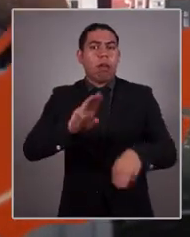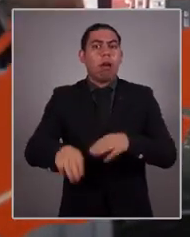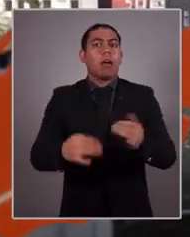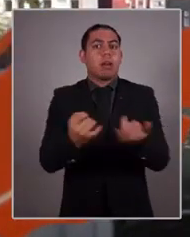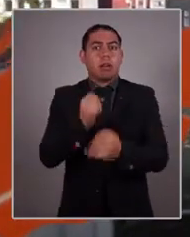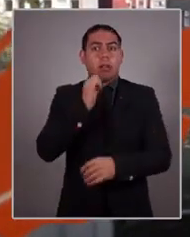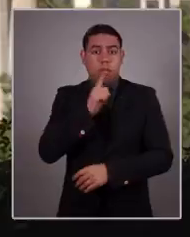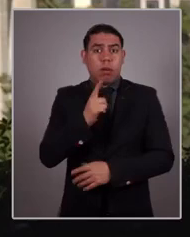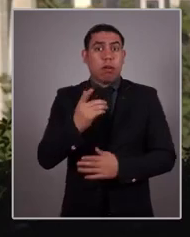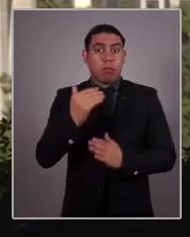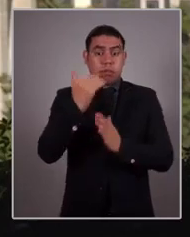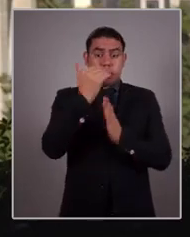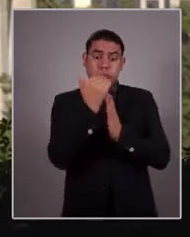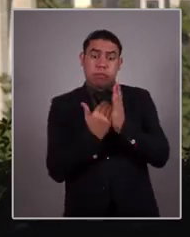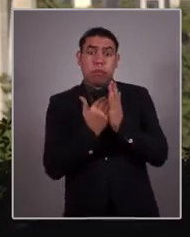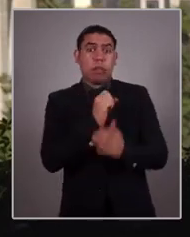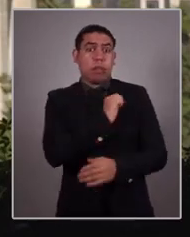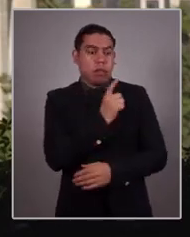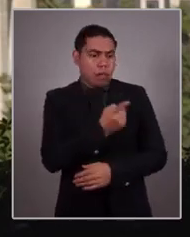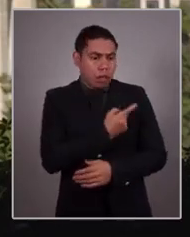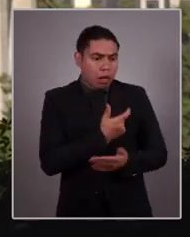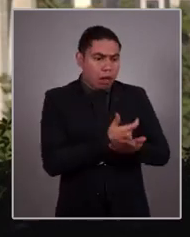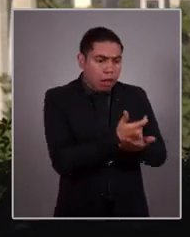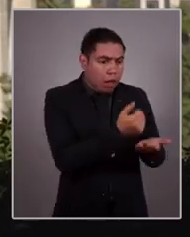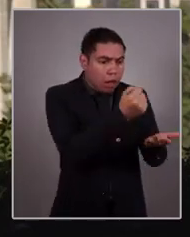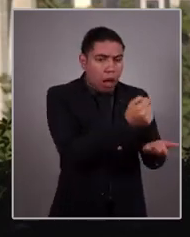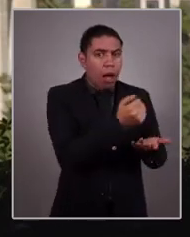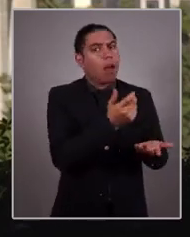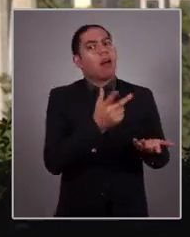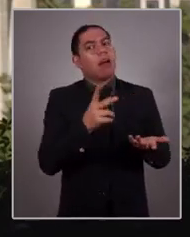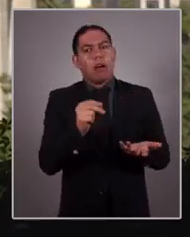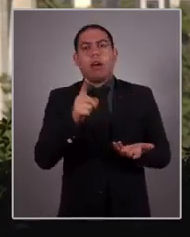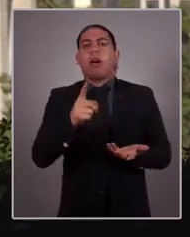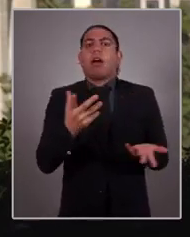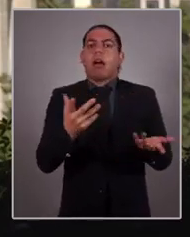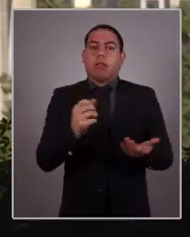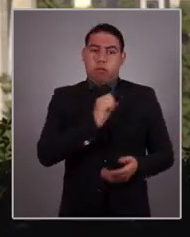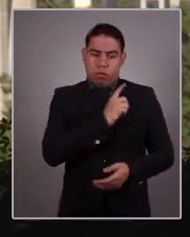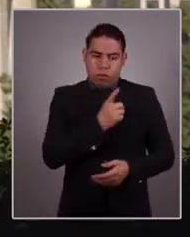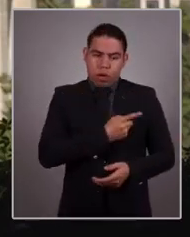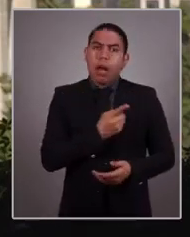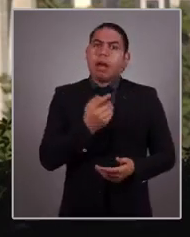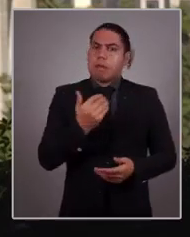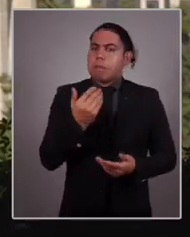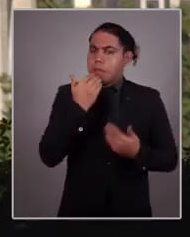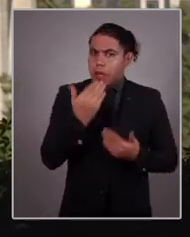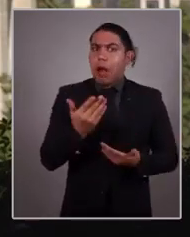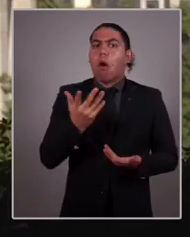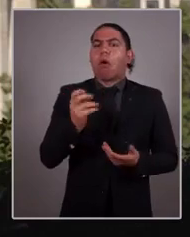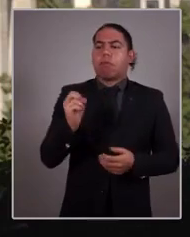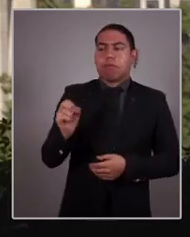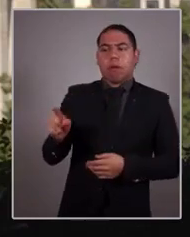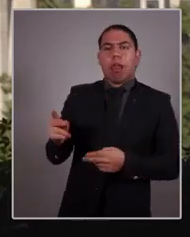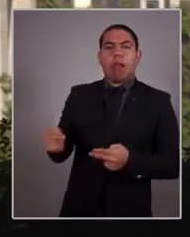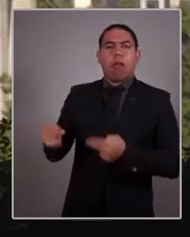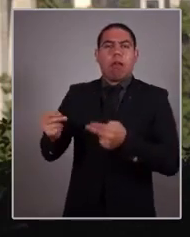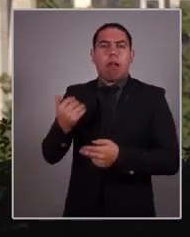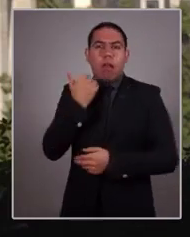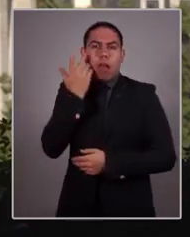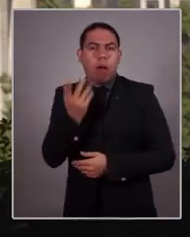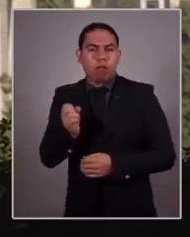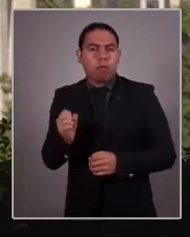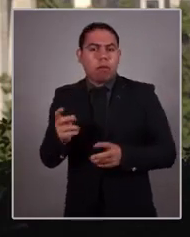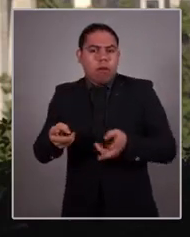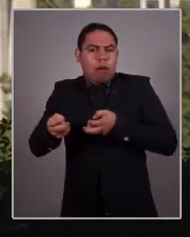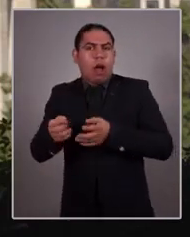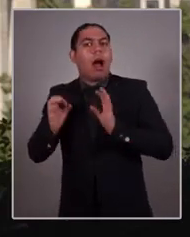recursos a la salud es pasado. México merece futuro. Que la salud sea un derecho garantizado y no un botín político o un negocio, ni un rehén